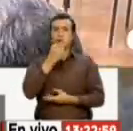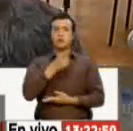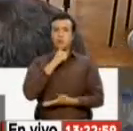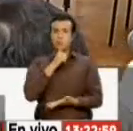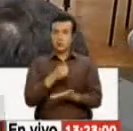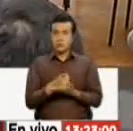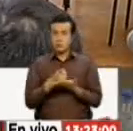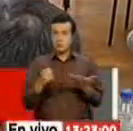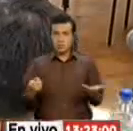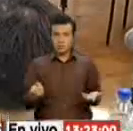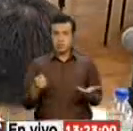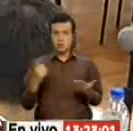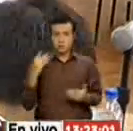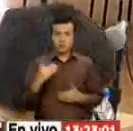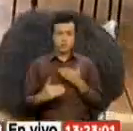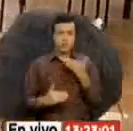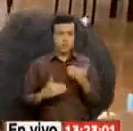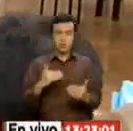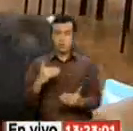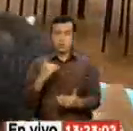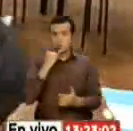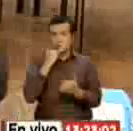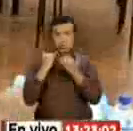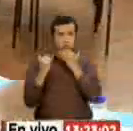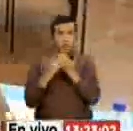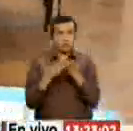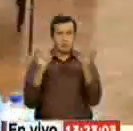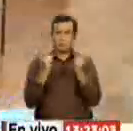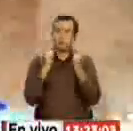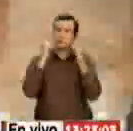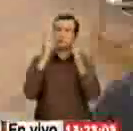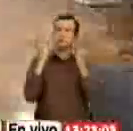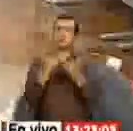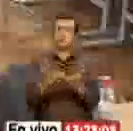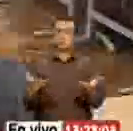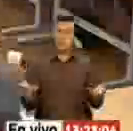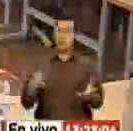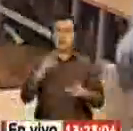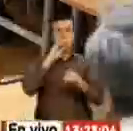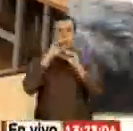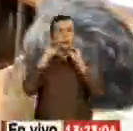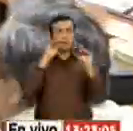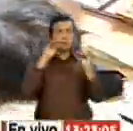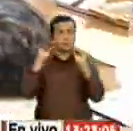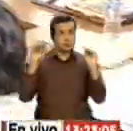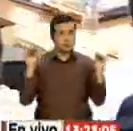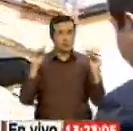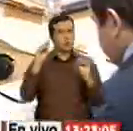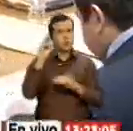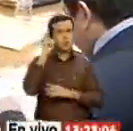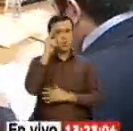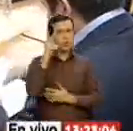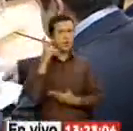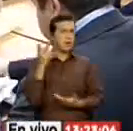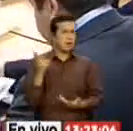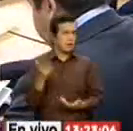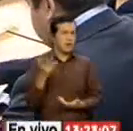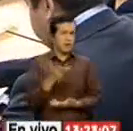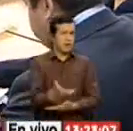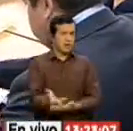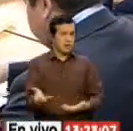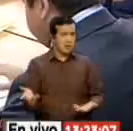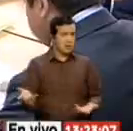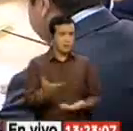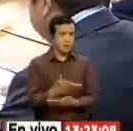Que sea un fraude procesal, esa calificación también me asombra, pero insisto, no creo yo que eso